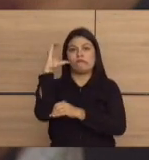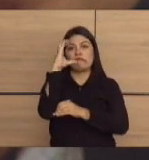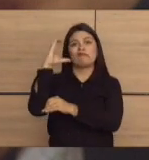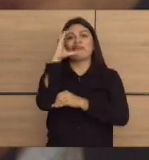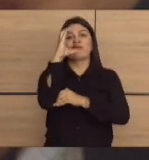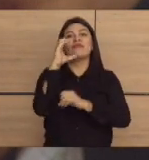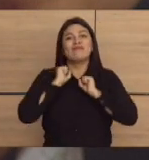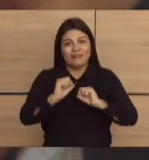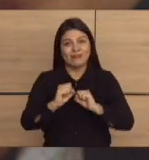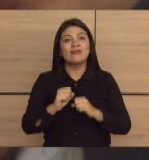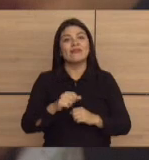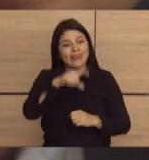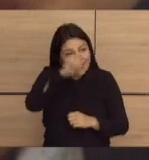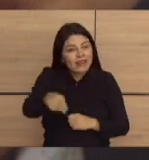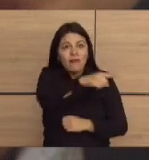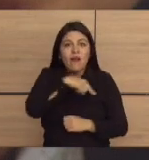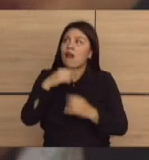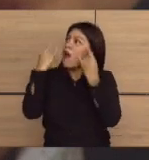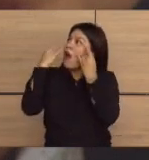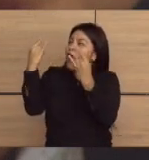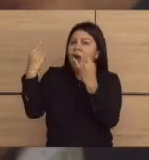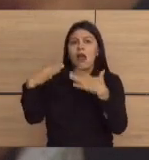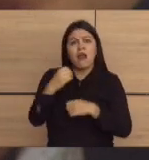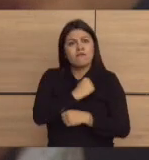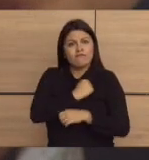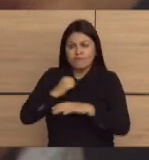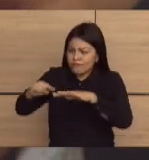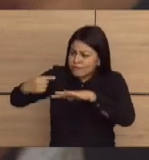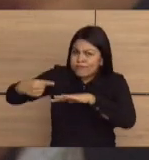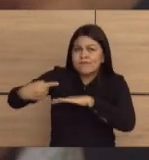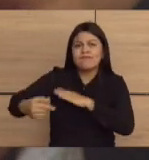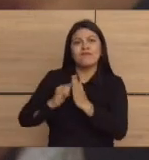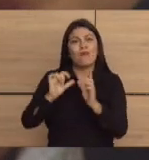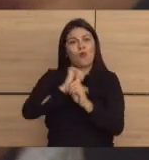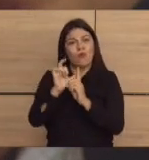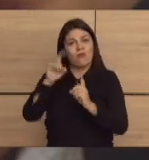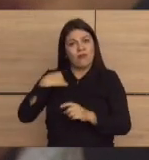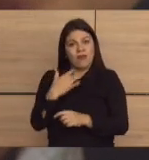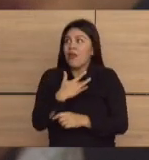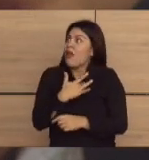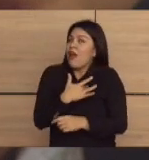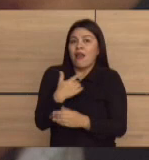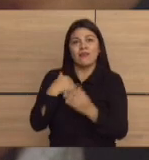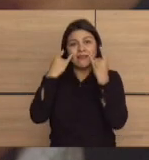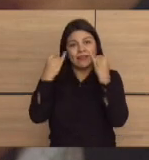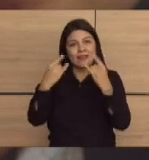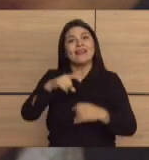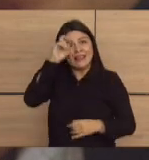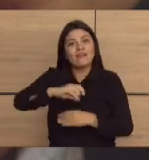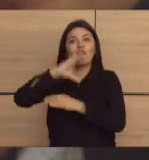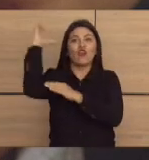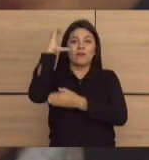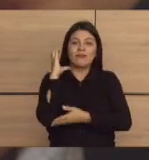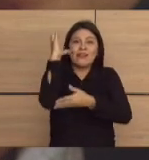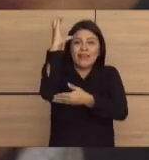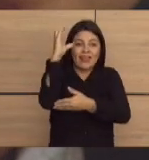el gusto, la tradición y el impacto de las culturas. Ese es el país que nosotros debemos